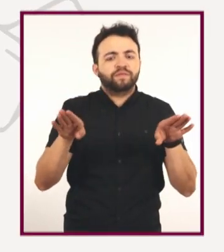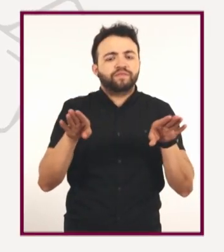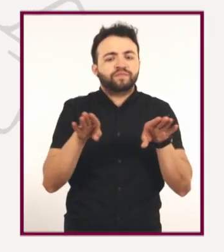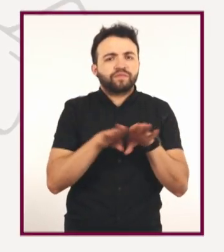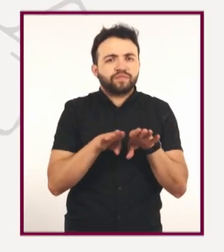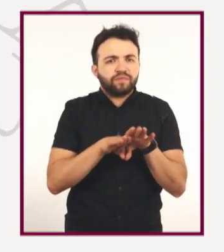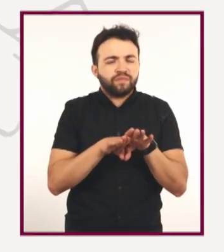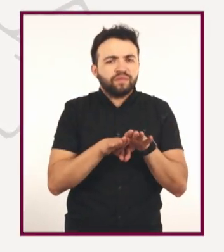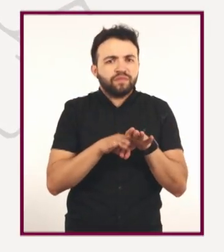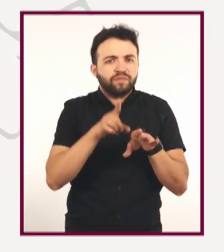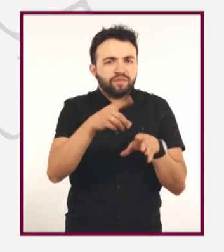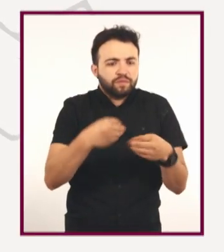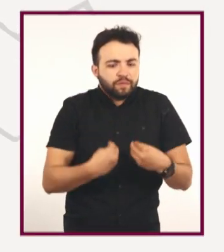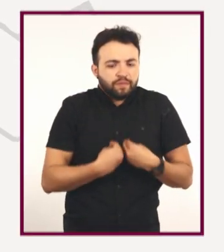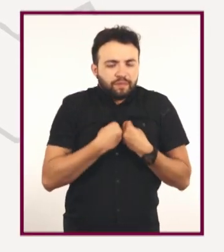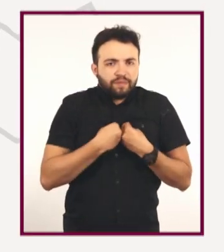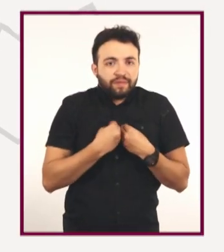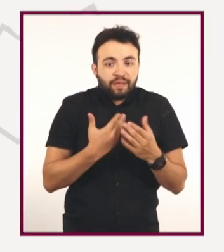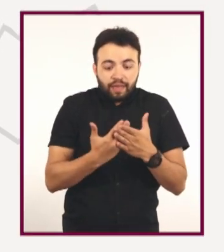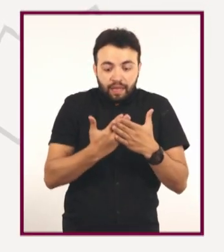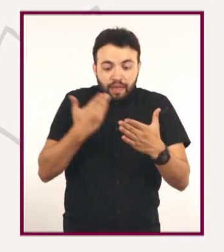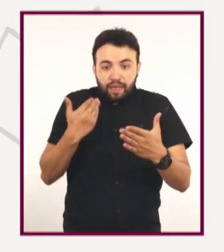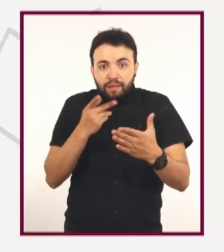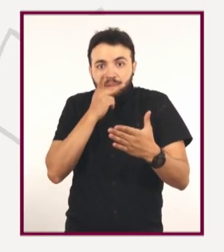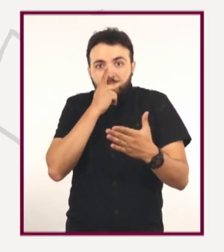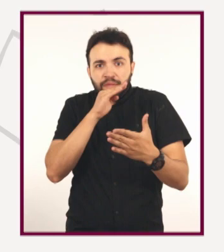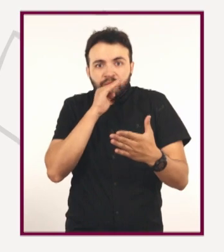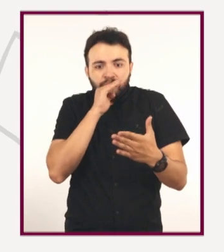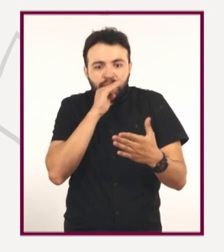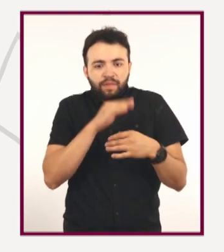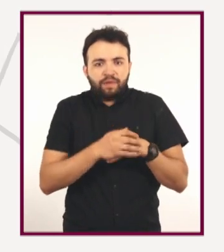Oli, ¿cómo va tu vida antes de que decidas ser papá?